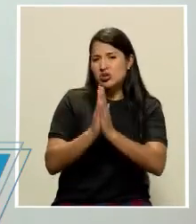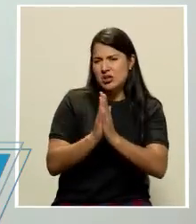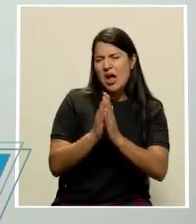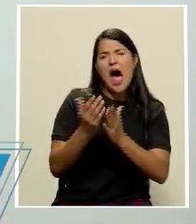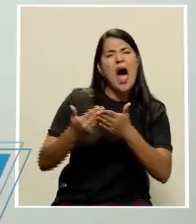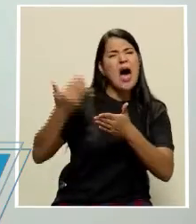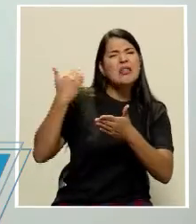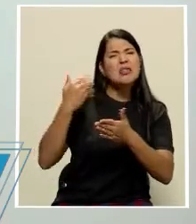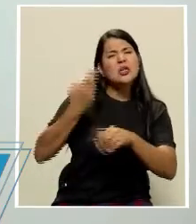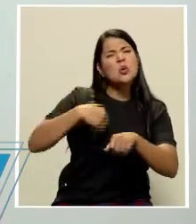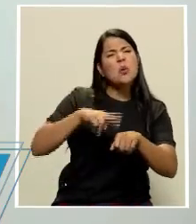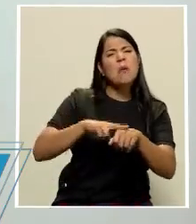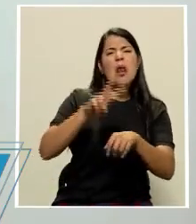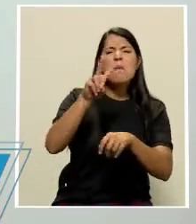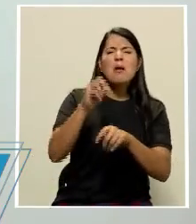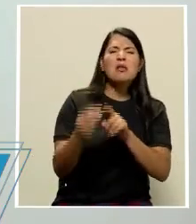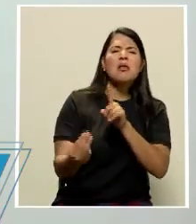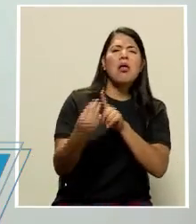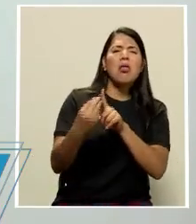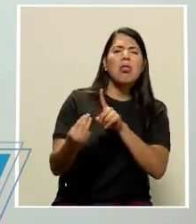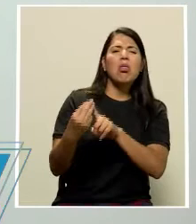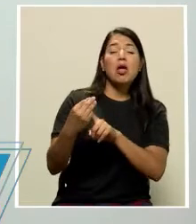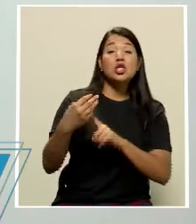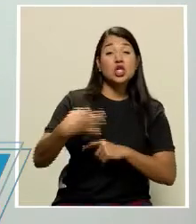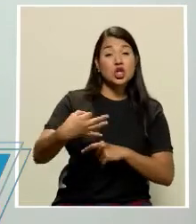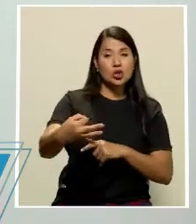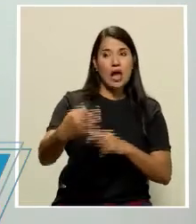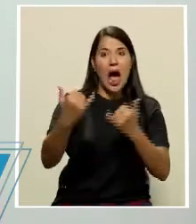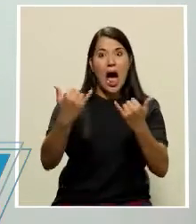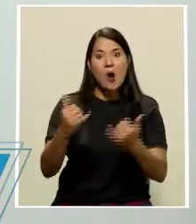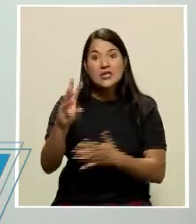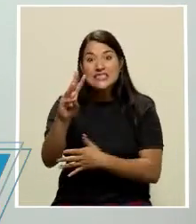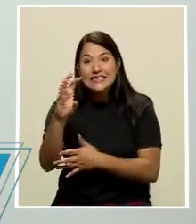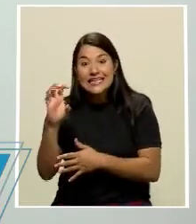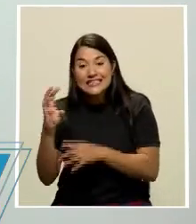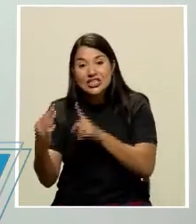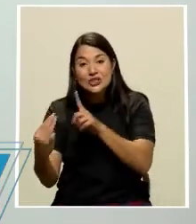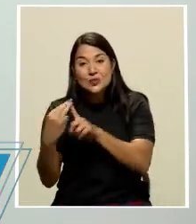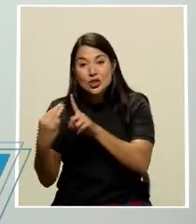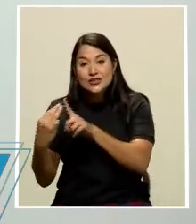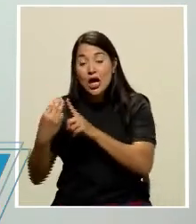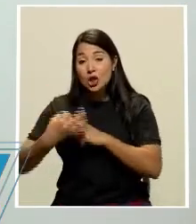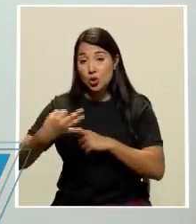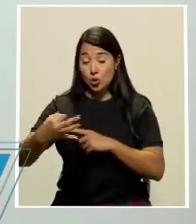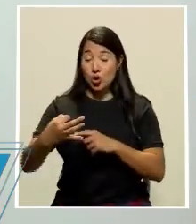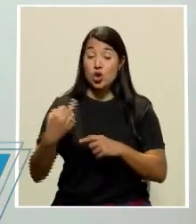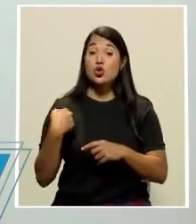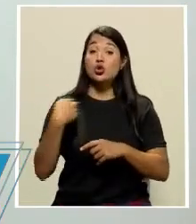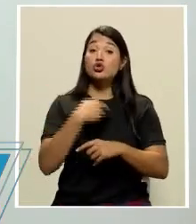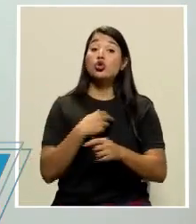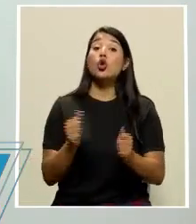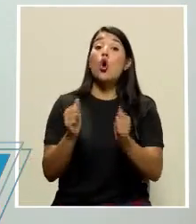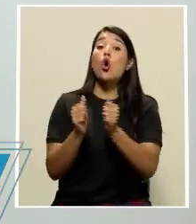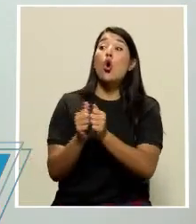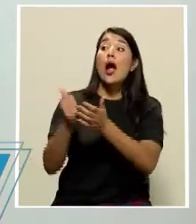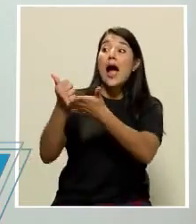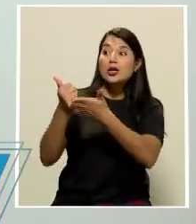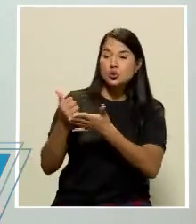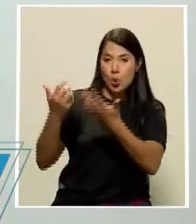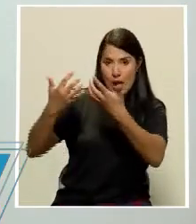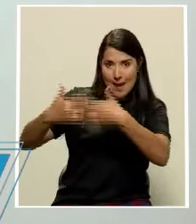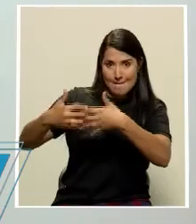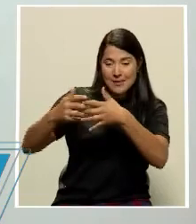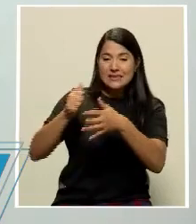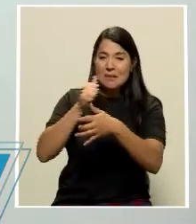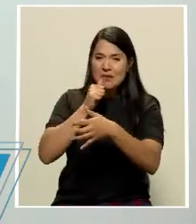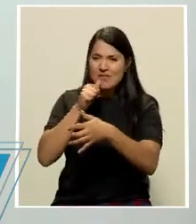600 mensajes de solicitudes. Con la ayuda de las empresas privadas, tanto de las que ya estaban aliadas